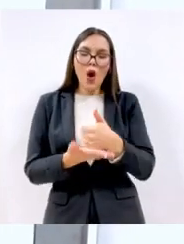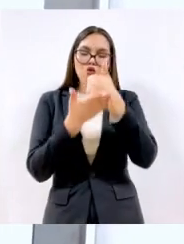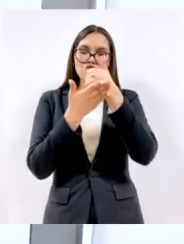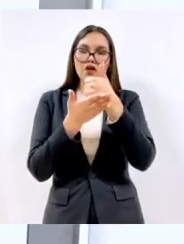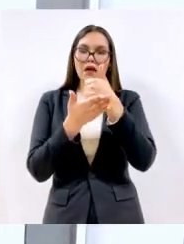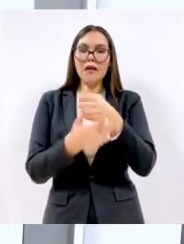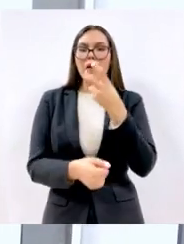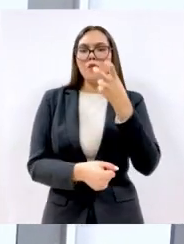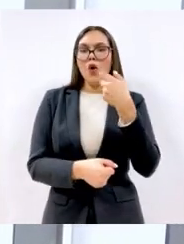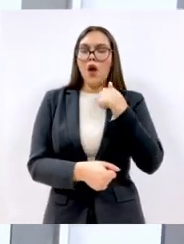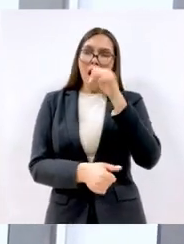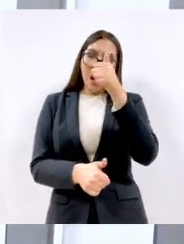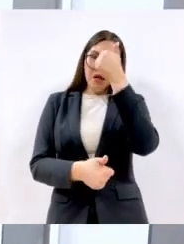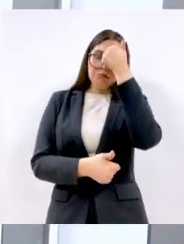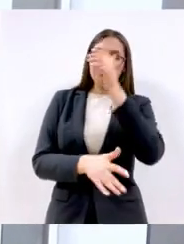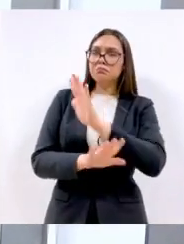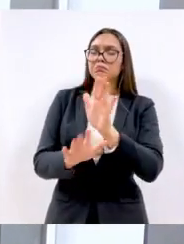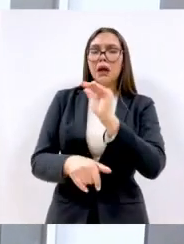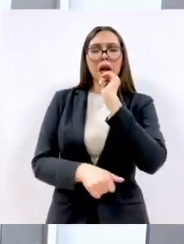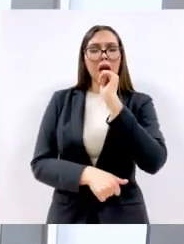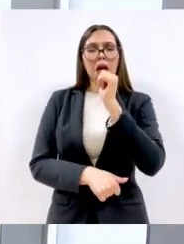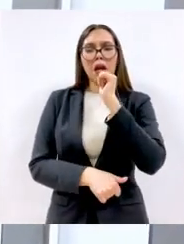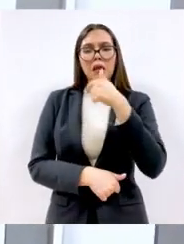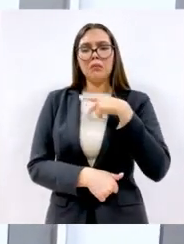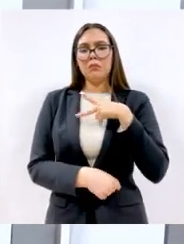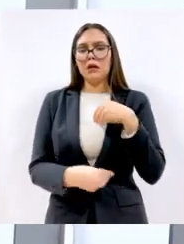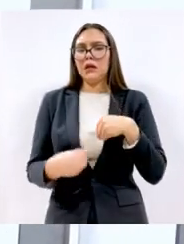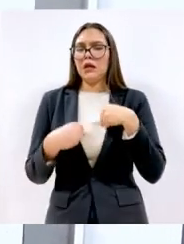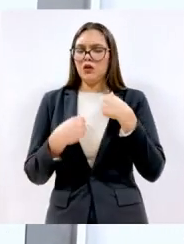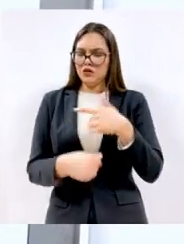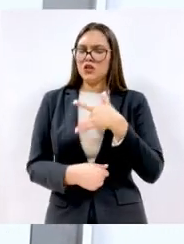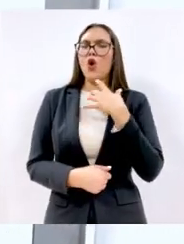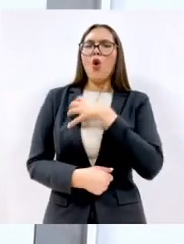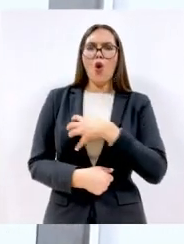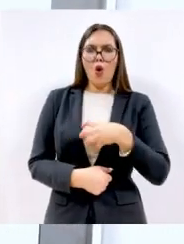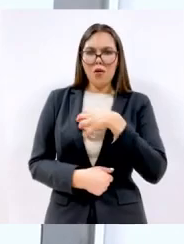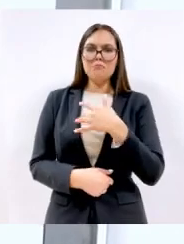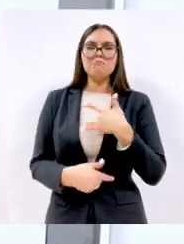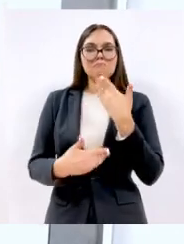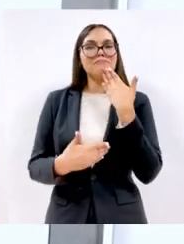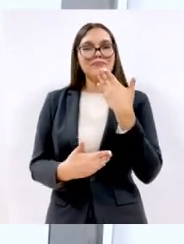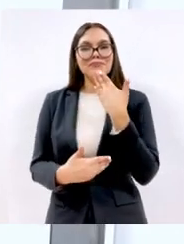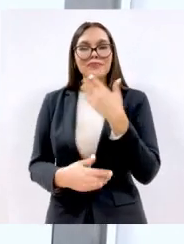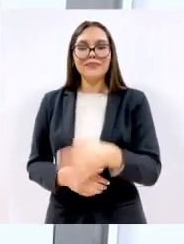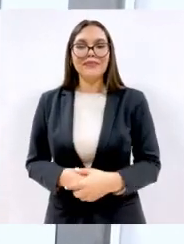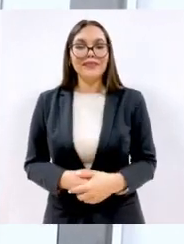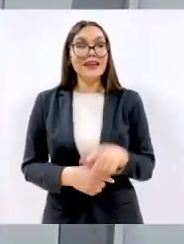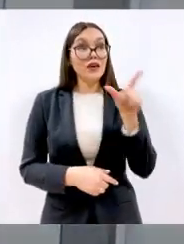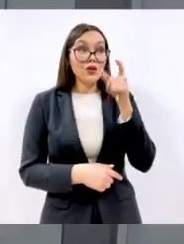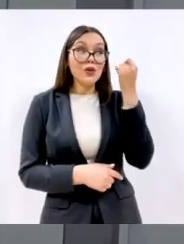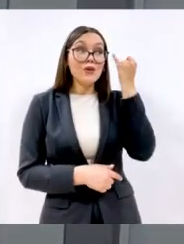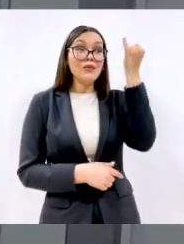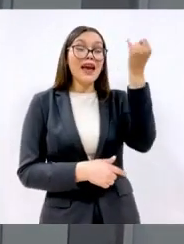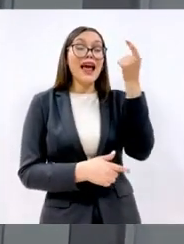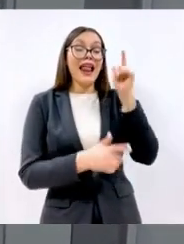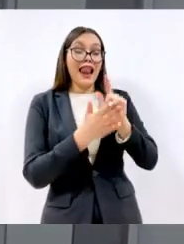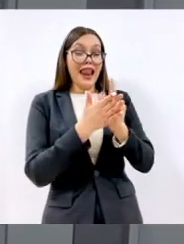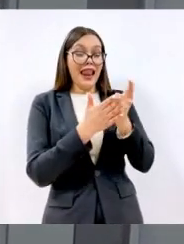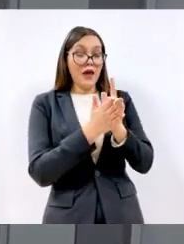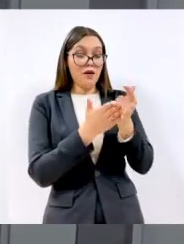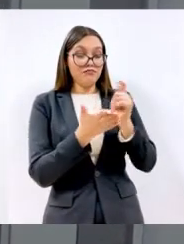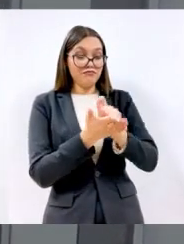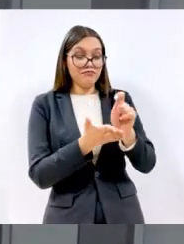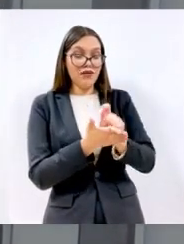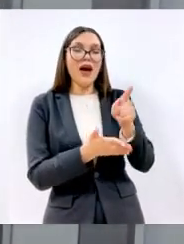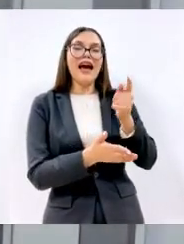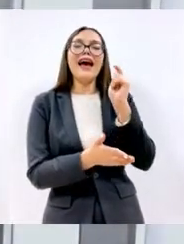experiencias. Entonces, la verdad, no me arrepiento de nada de todo lo que he hecho en la vida. Me siento contenta y me siento muy bien. Si escribieras un libro, ¿de